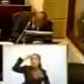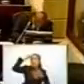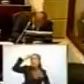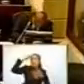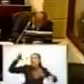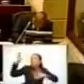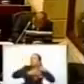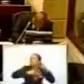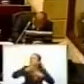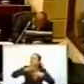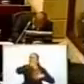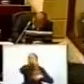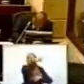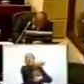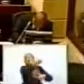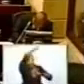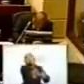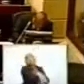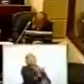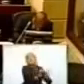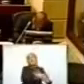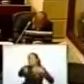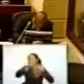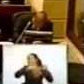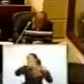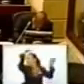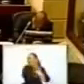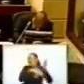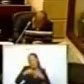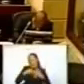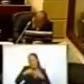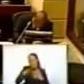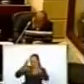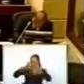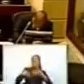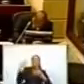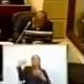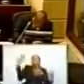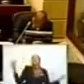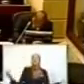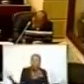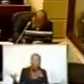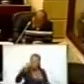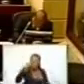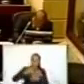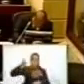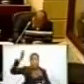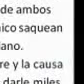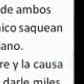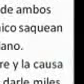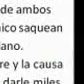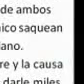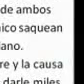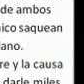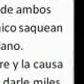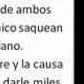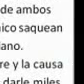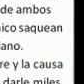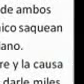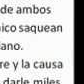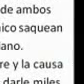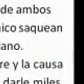que el prójimo se arruine. Lo advertí, repito, oportunamente en los debates que hicimos estos días. Y hoy que vemos.